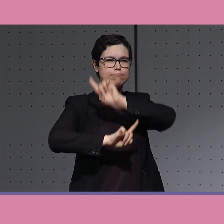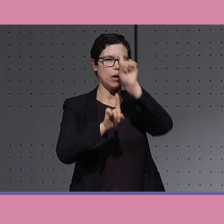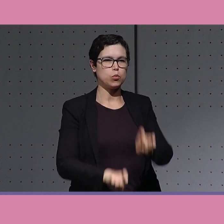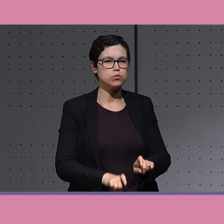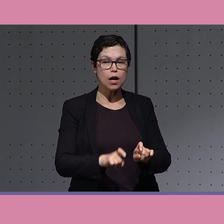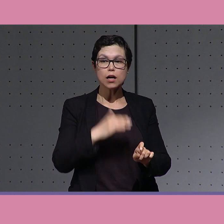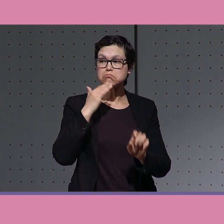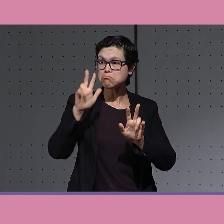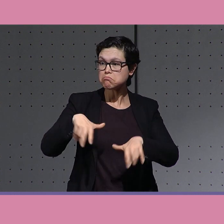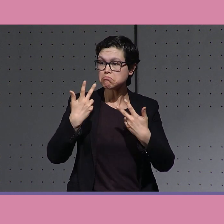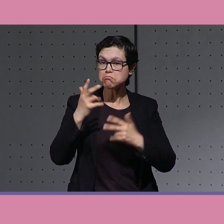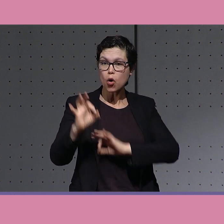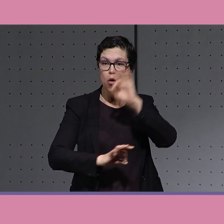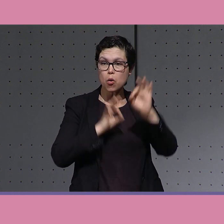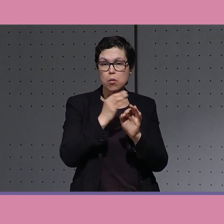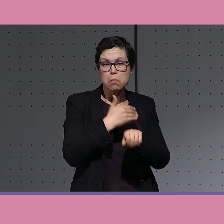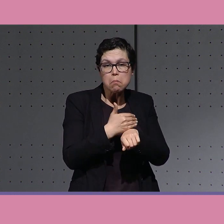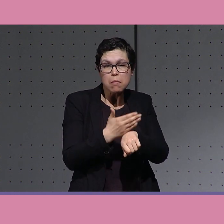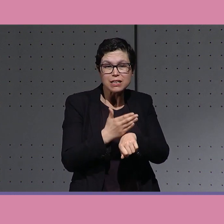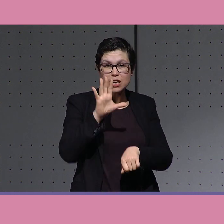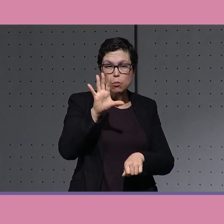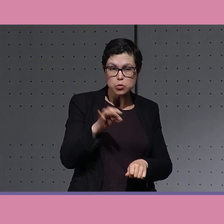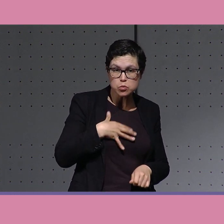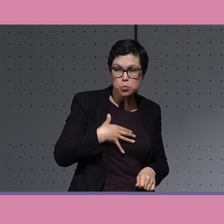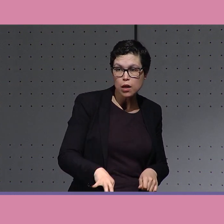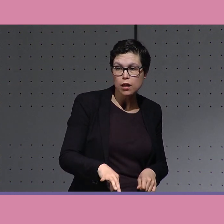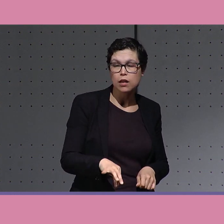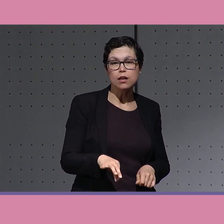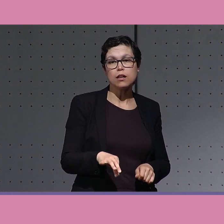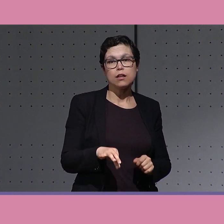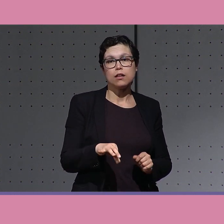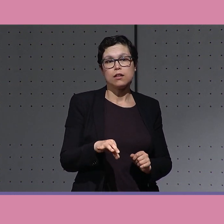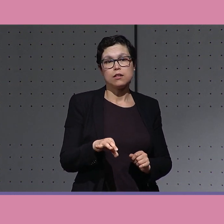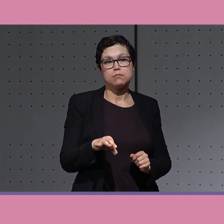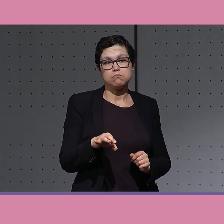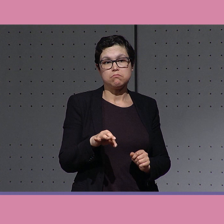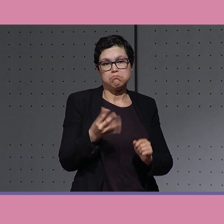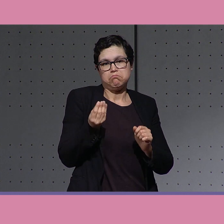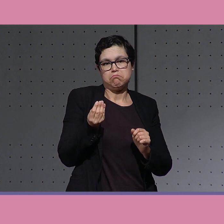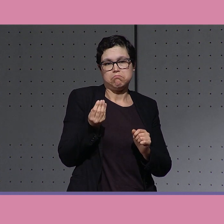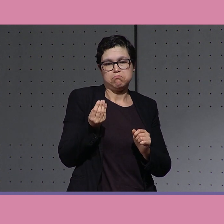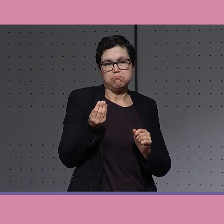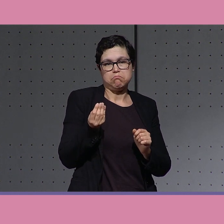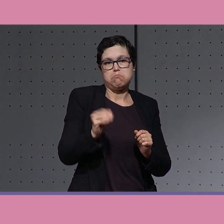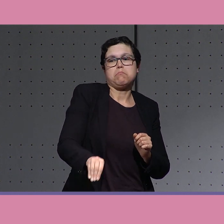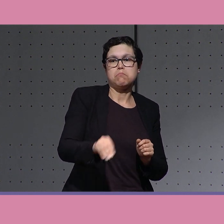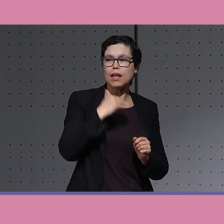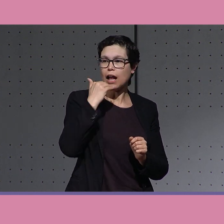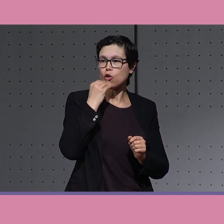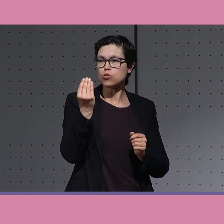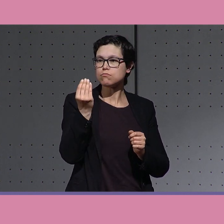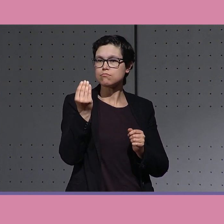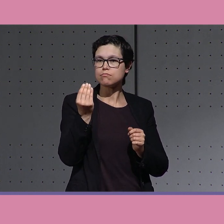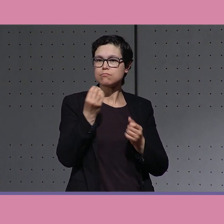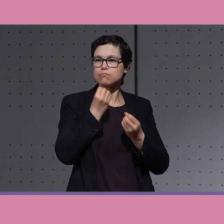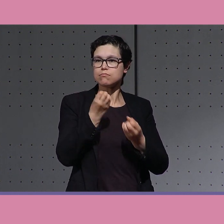la organización nos permite prolongar el ayuno 5 minutos más, pues damos cabida pues, a alguno de vuestros comentarios.